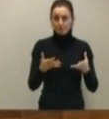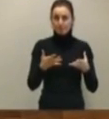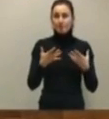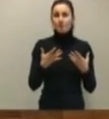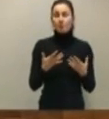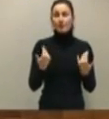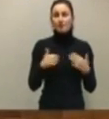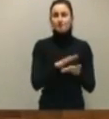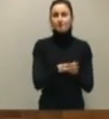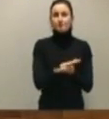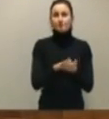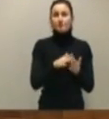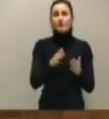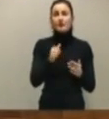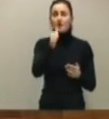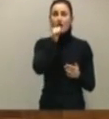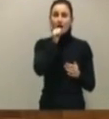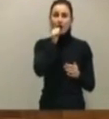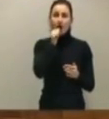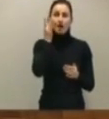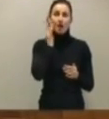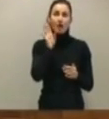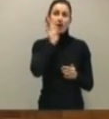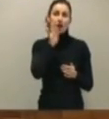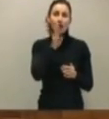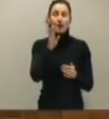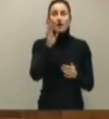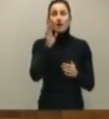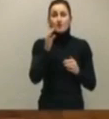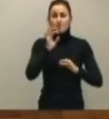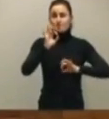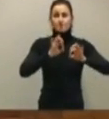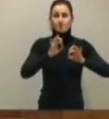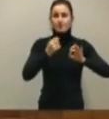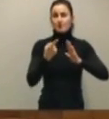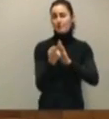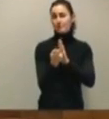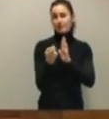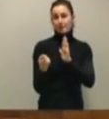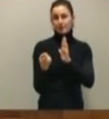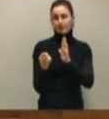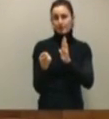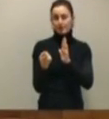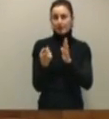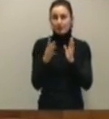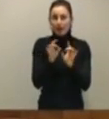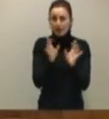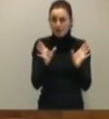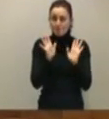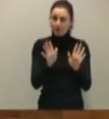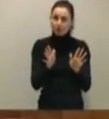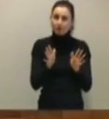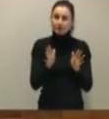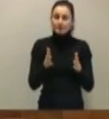En cuanto al asunto del canon de saneamiento, también somos sensibles a la retirada de la exención del canon de saneamiento, pero en su